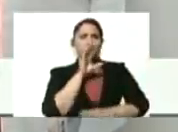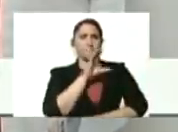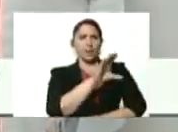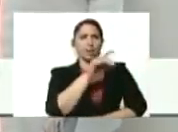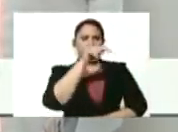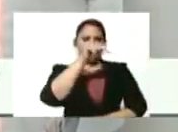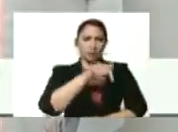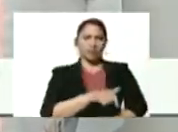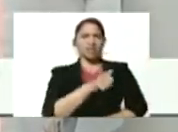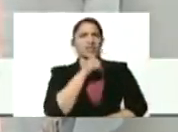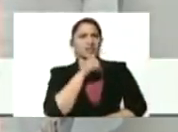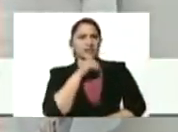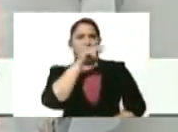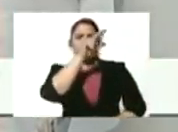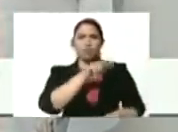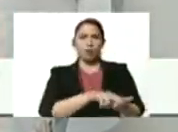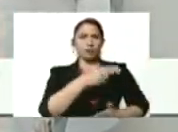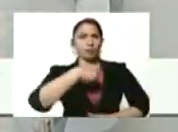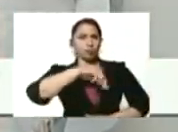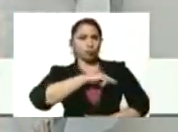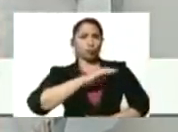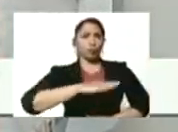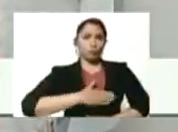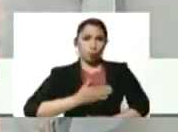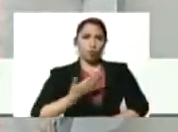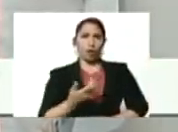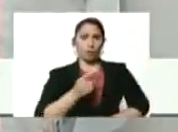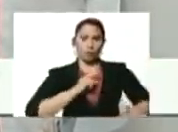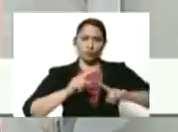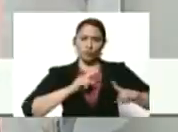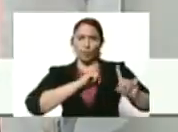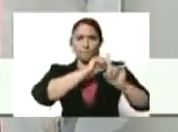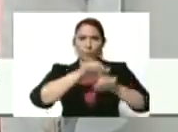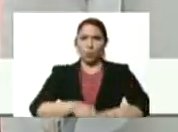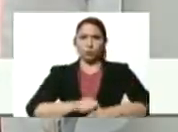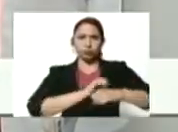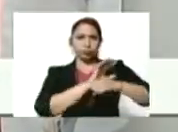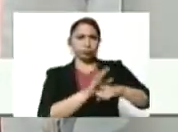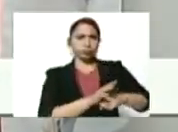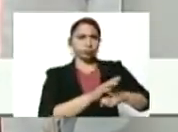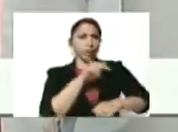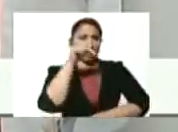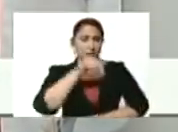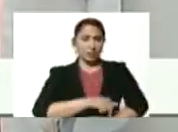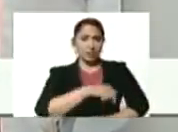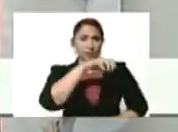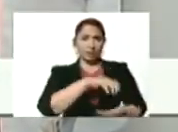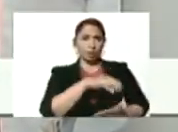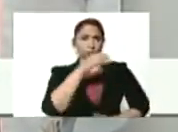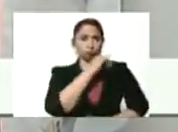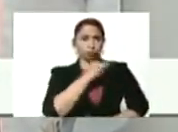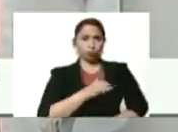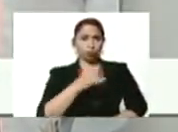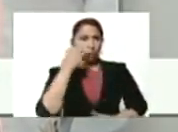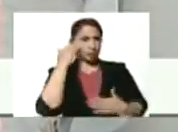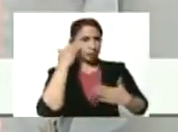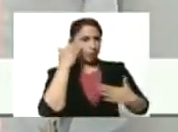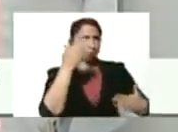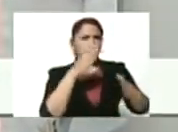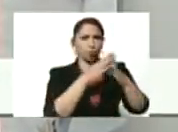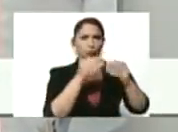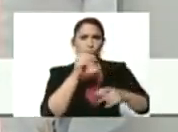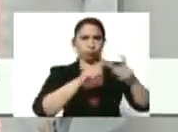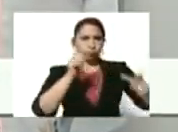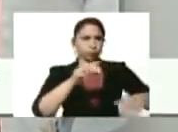quienes apuestan a que nosotros podamos y vamos a vencer al COVID, y por eso desde acá también un saludo a todo el gremio médico, a todos